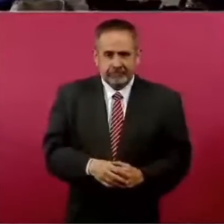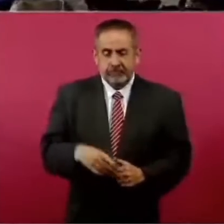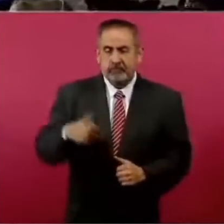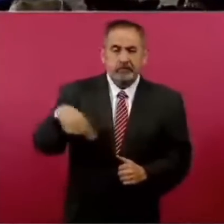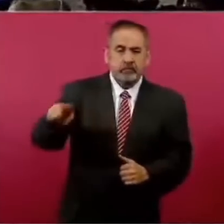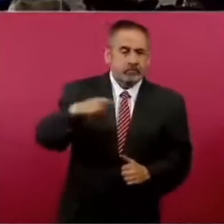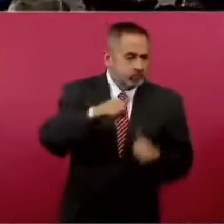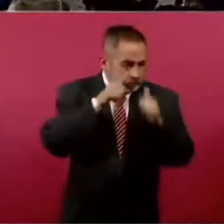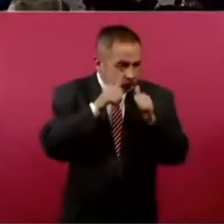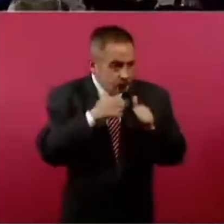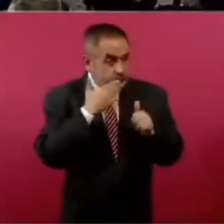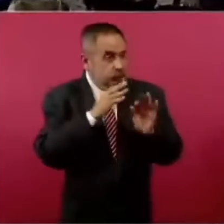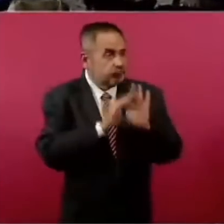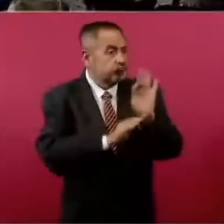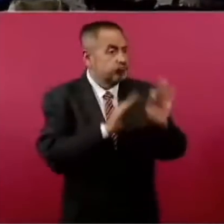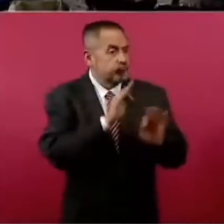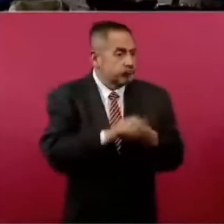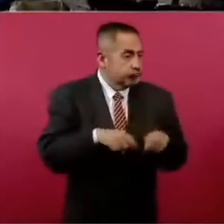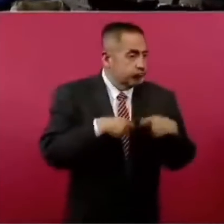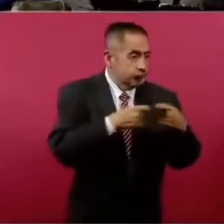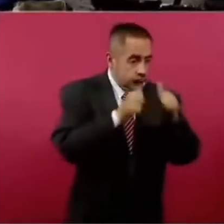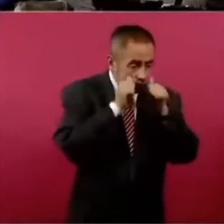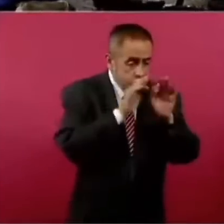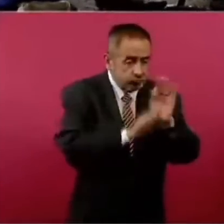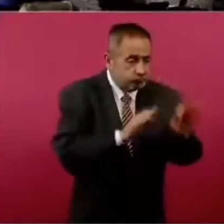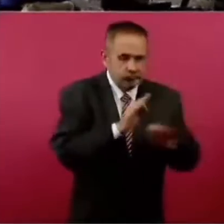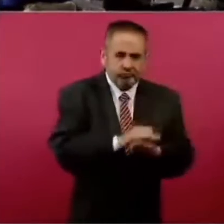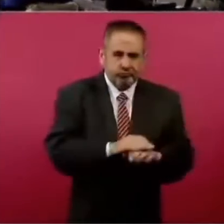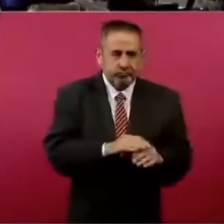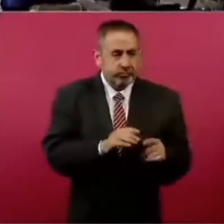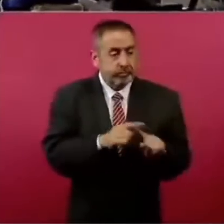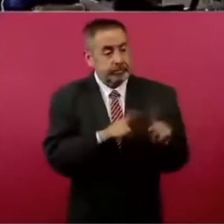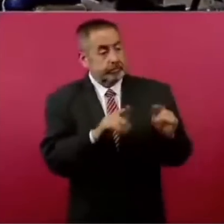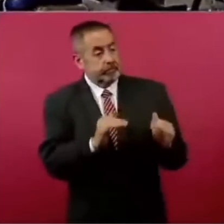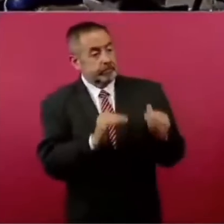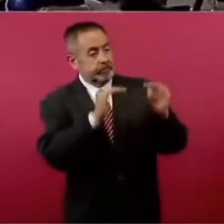atendidos con privilegios como era antes.